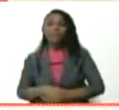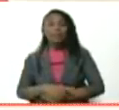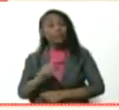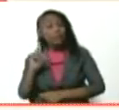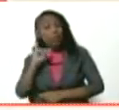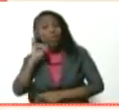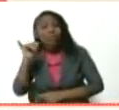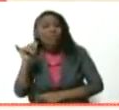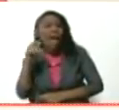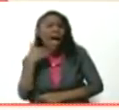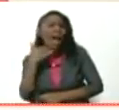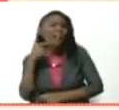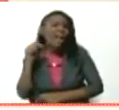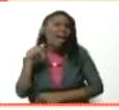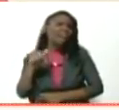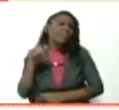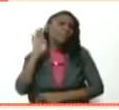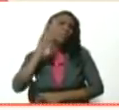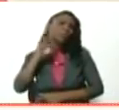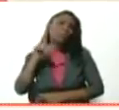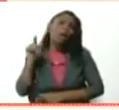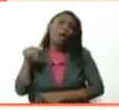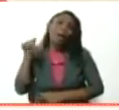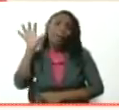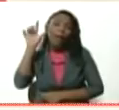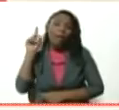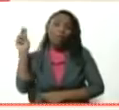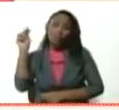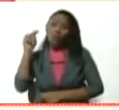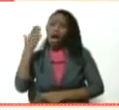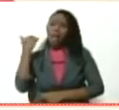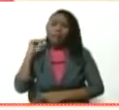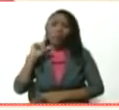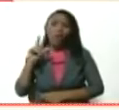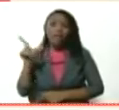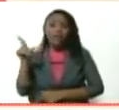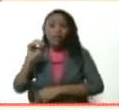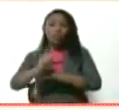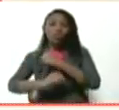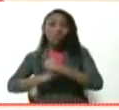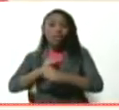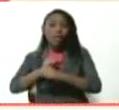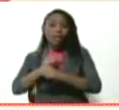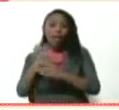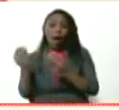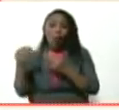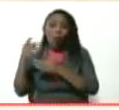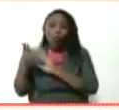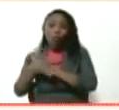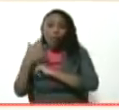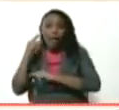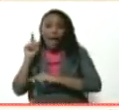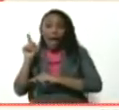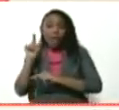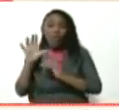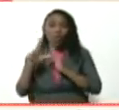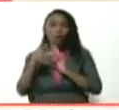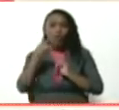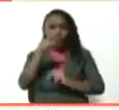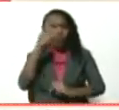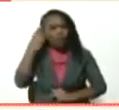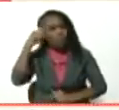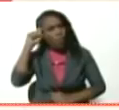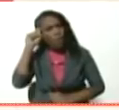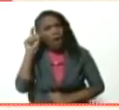¿Denunciar a alguien por corrupción en este país? Eso no existía, nunca. Una sociedad de cómplices. Por ellos roban. ¿Tú no recuerdas a